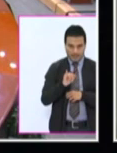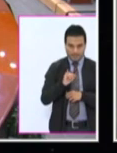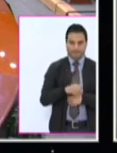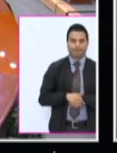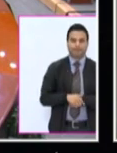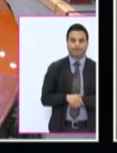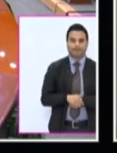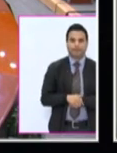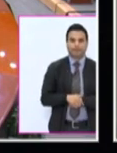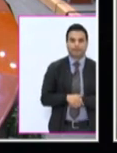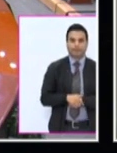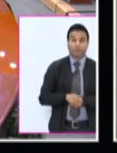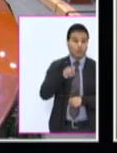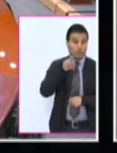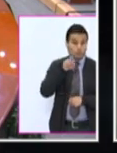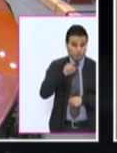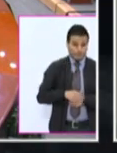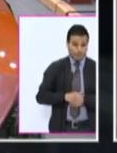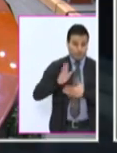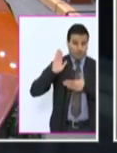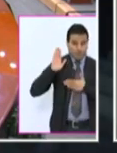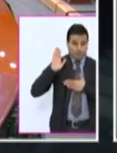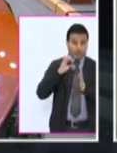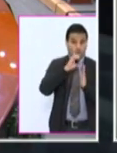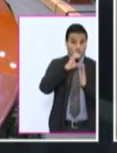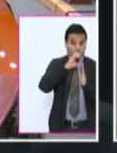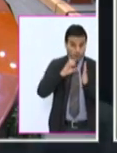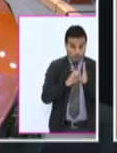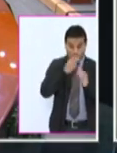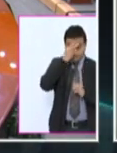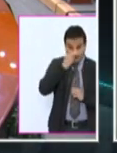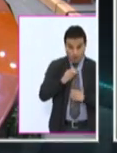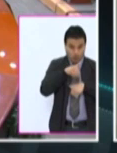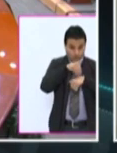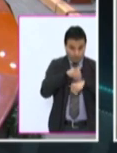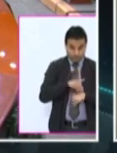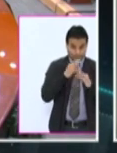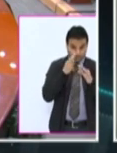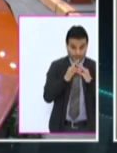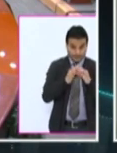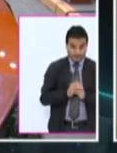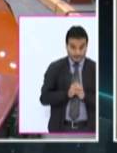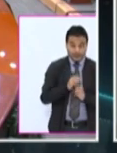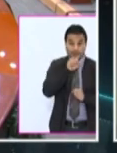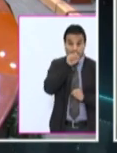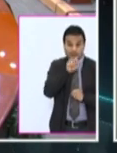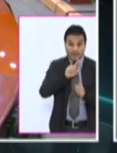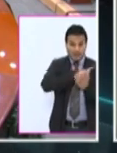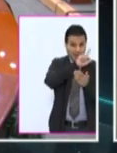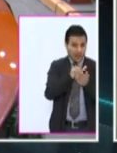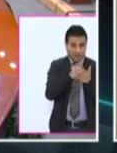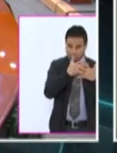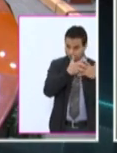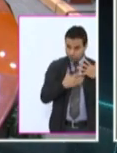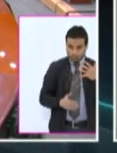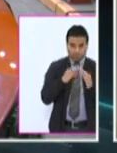encuestas anteriores. Entonces, te digo, condiciones existen para hacerlas. Claro. Existen para hacerlas cara a cara con dispositivos